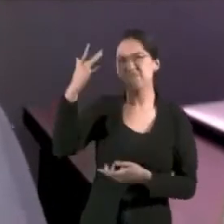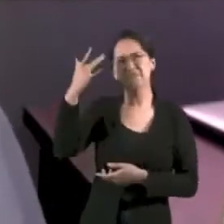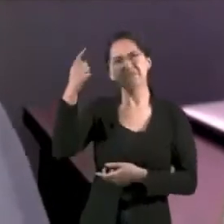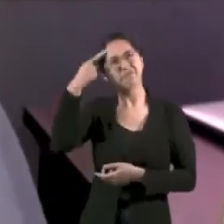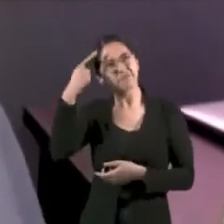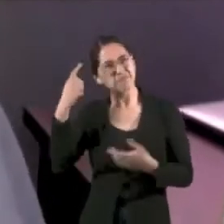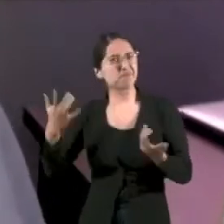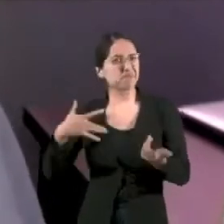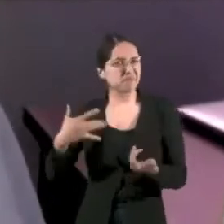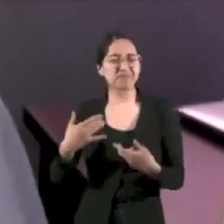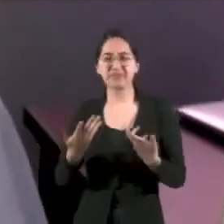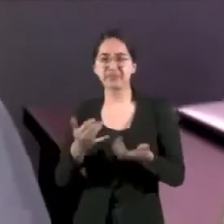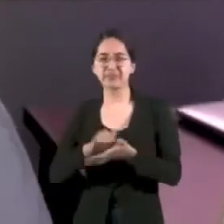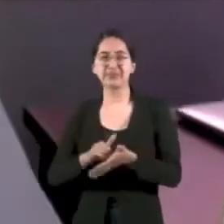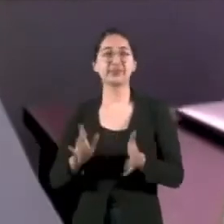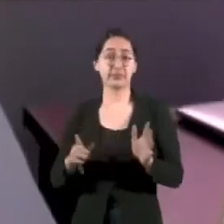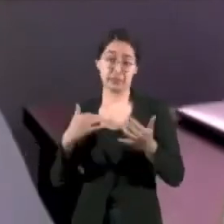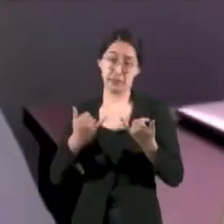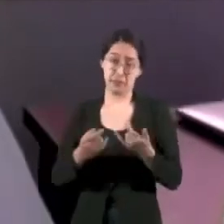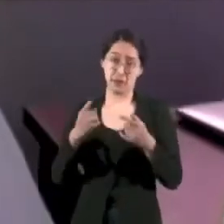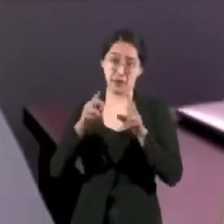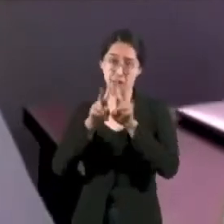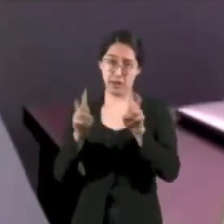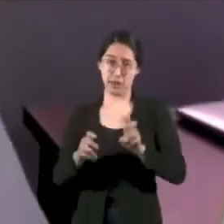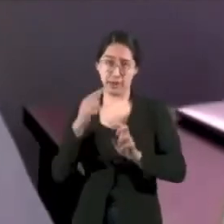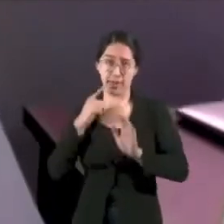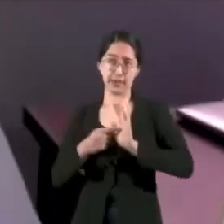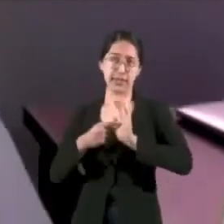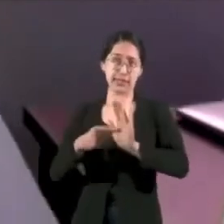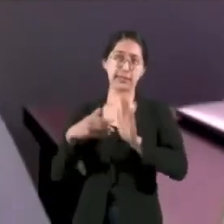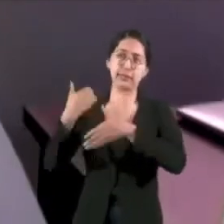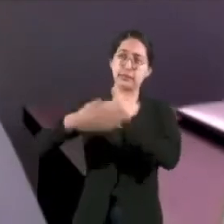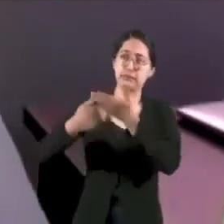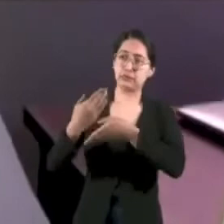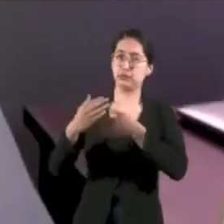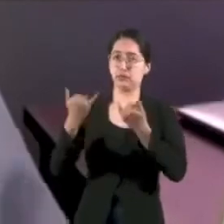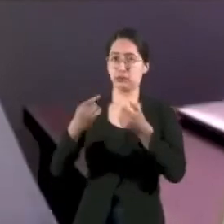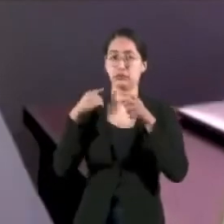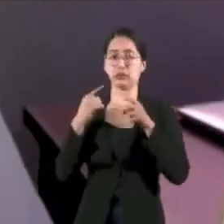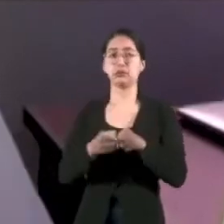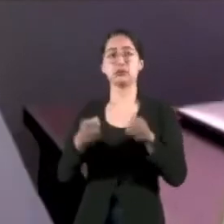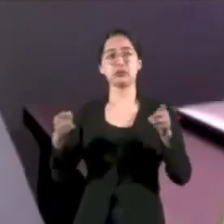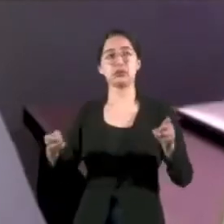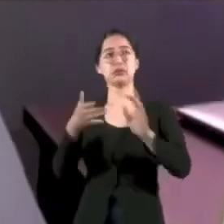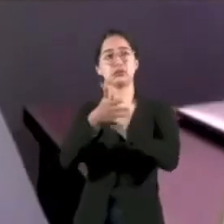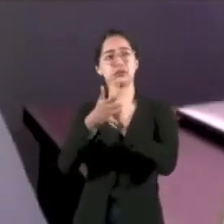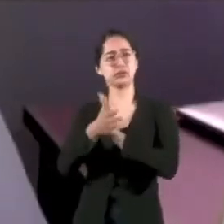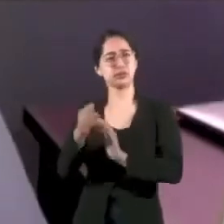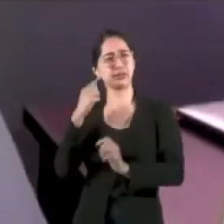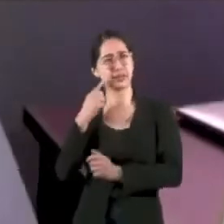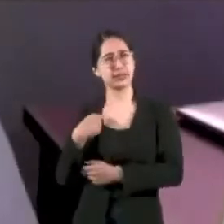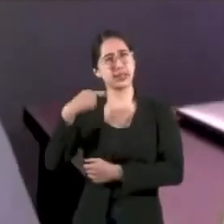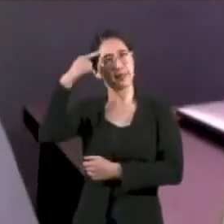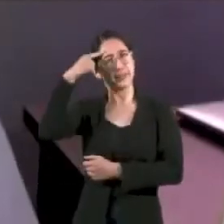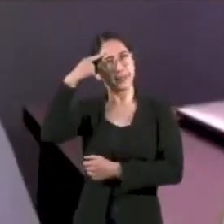que siempre hay que tenerlo en cuenta, que fue haciendo que se perdiera la esencia, el sentimiento,